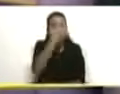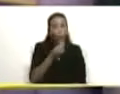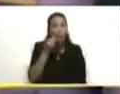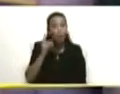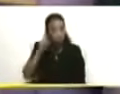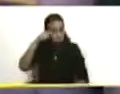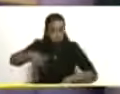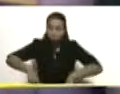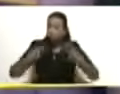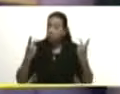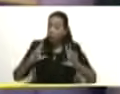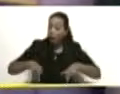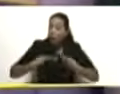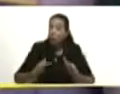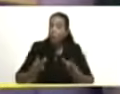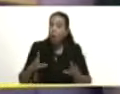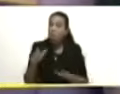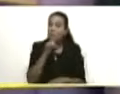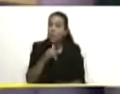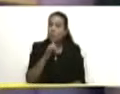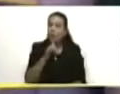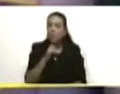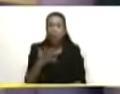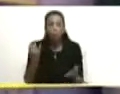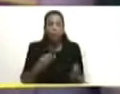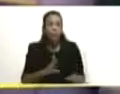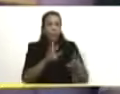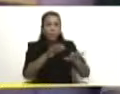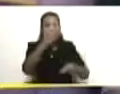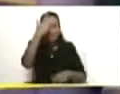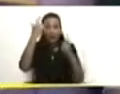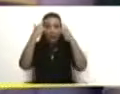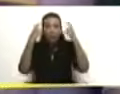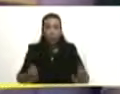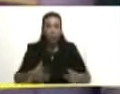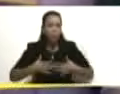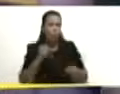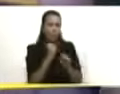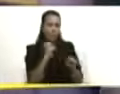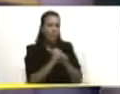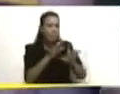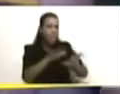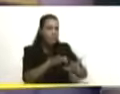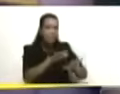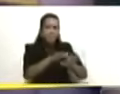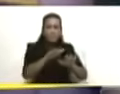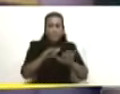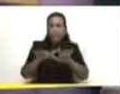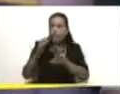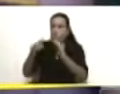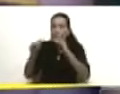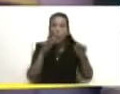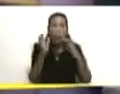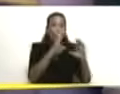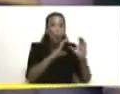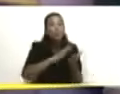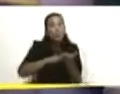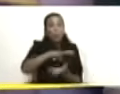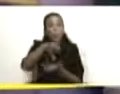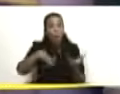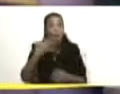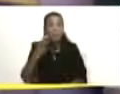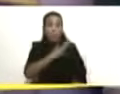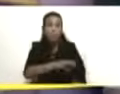se pone a la vanguardia de los oficios digitales, de la inteligencia artificial, de la robótica, que también puede resolver muchos